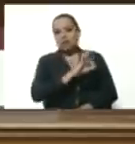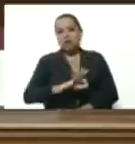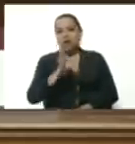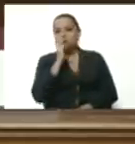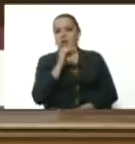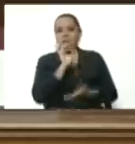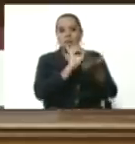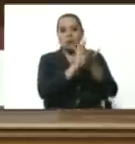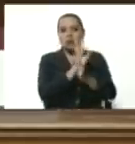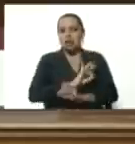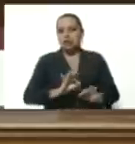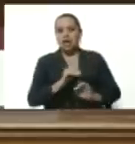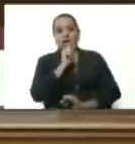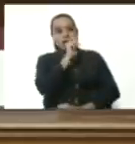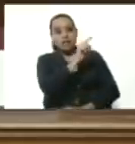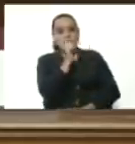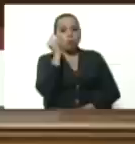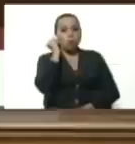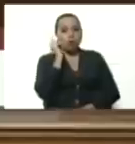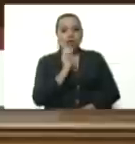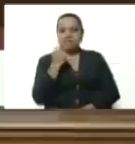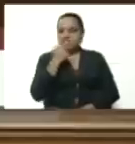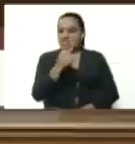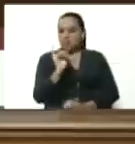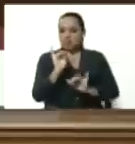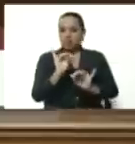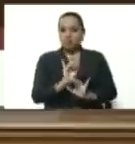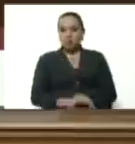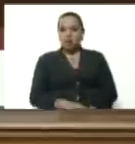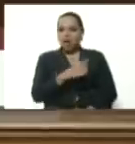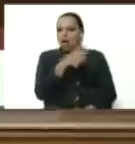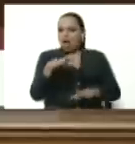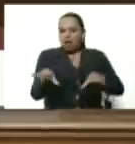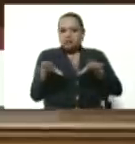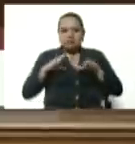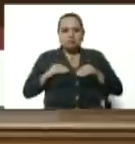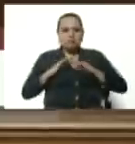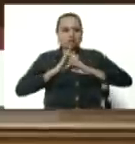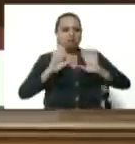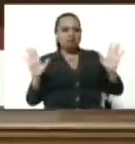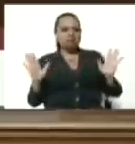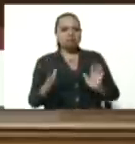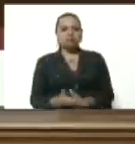destituida, es ella la que lo dice, lo asume.